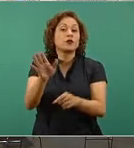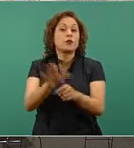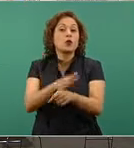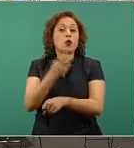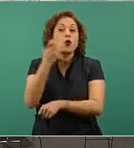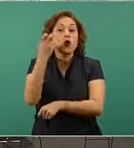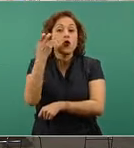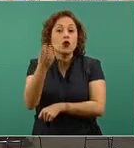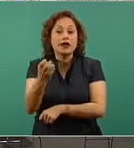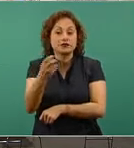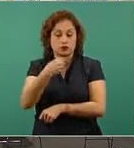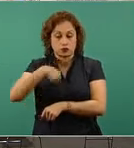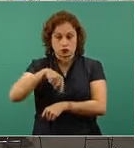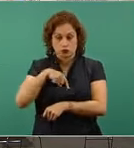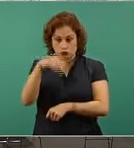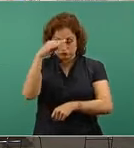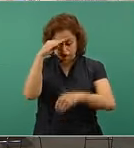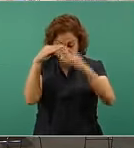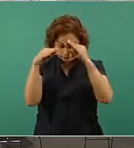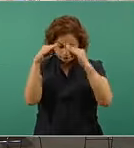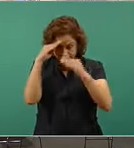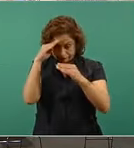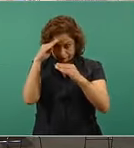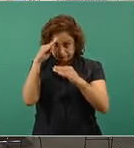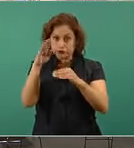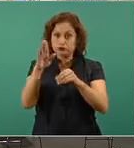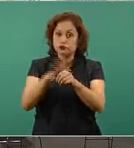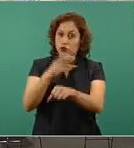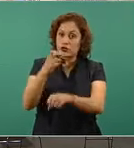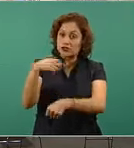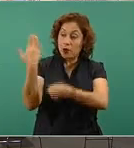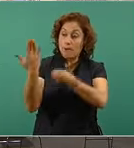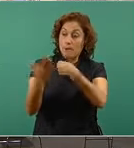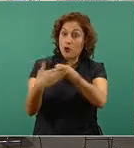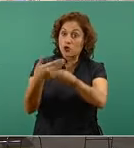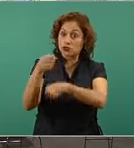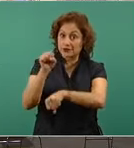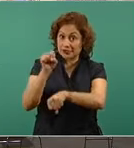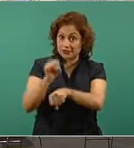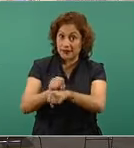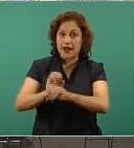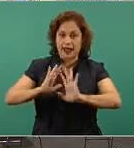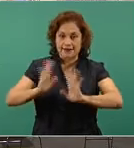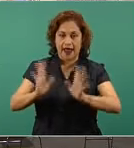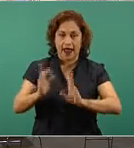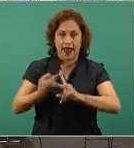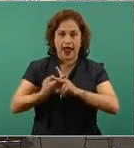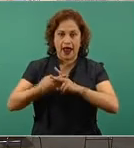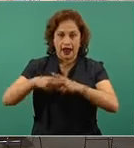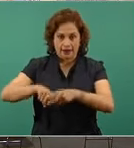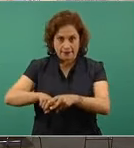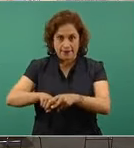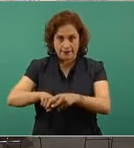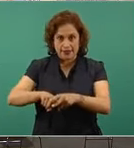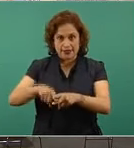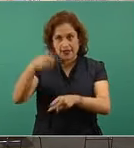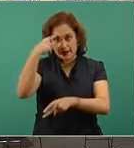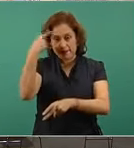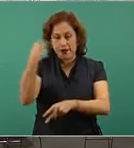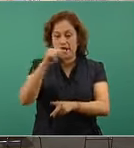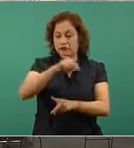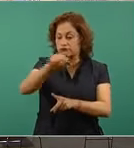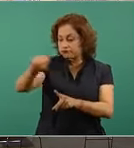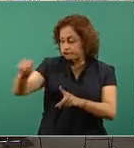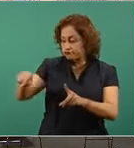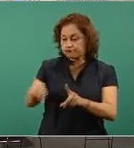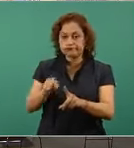próxima semana, de hecho durante el fin de semana, se estará anunciando los planes de asignación de vacunas para